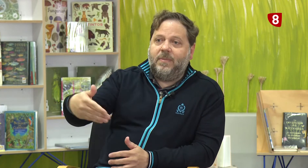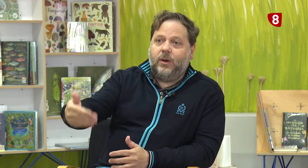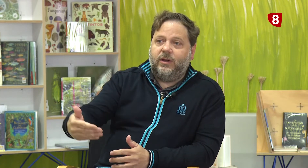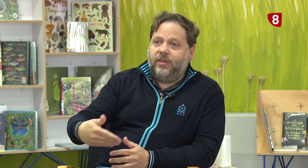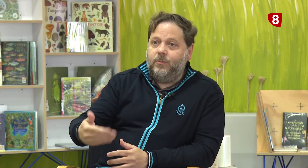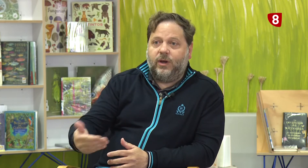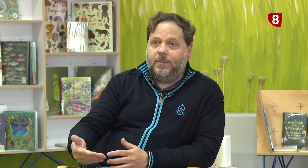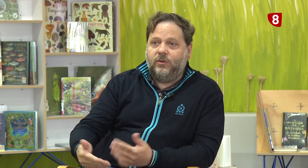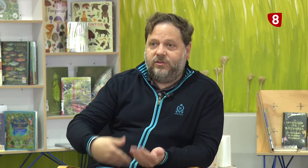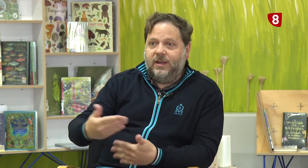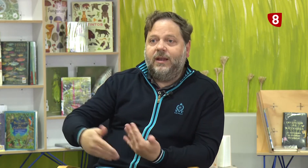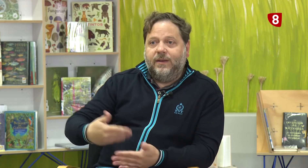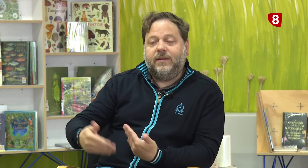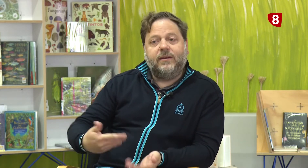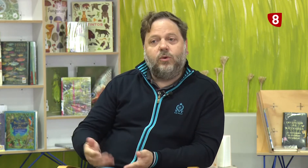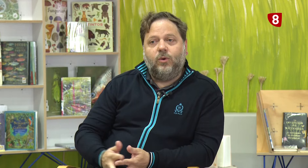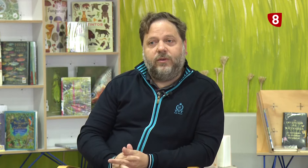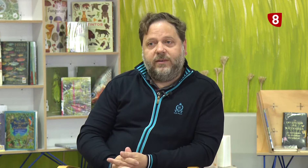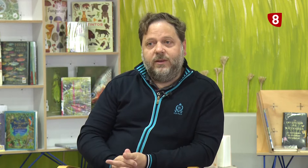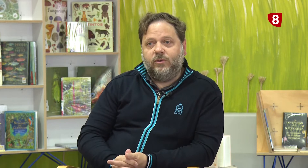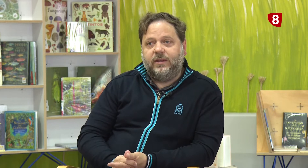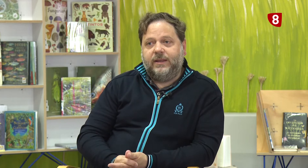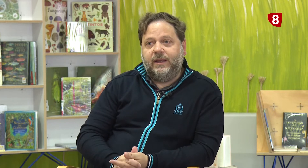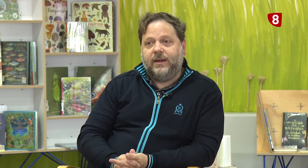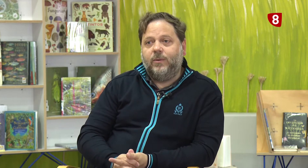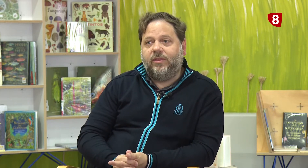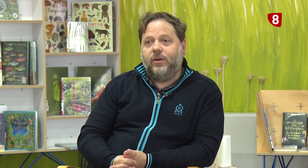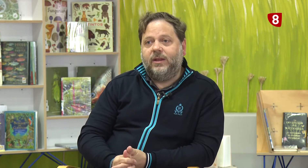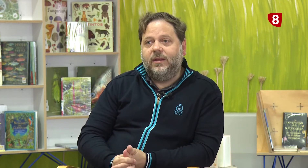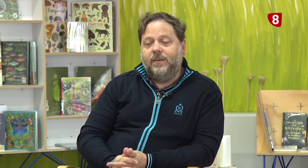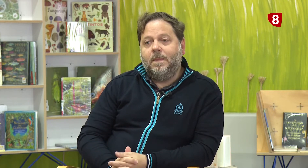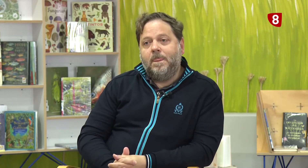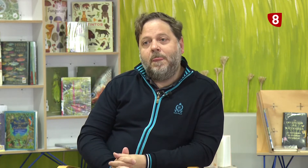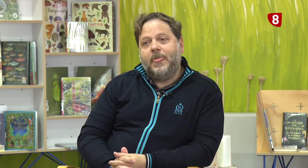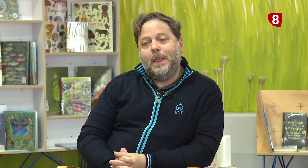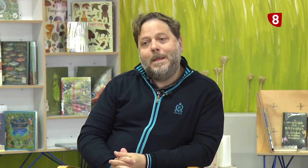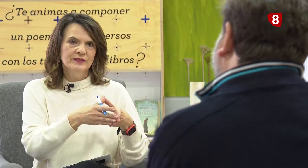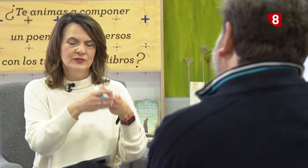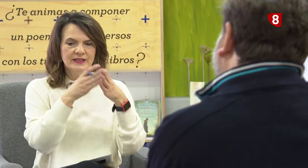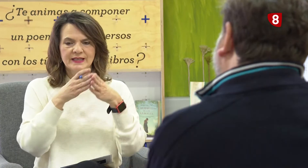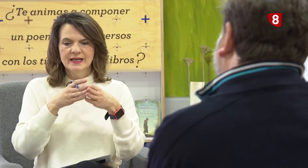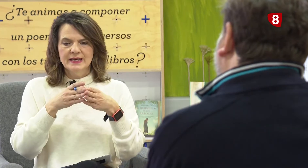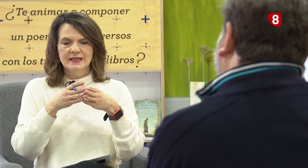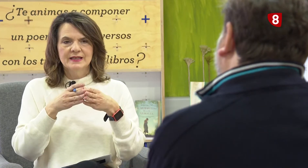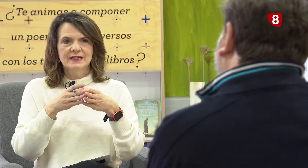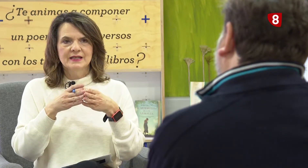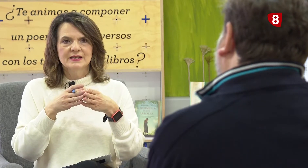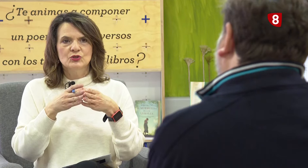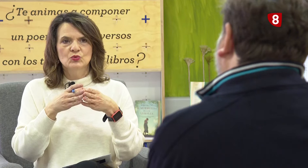se va a empezar a utilizar y muy rápido, entonces, necesita estar todos los días en constante renovación. O sea, palabra, Lorenzo, tiene